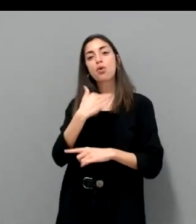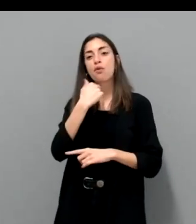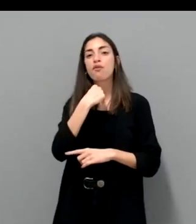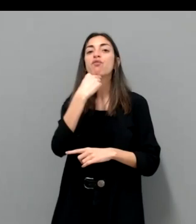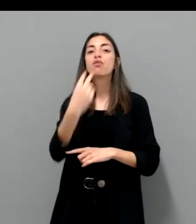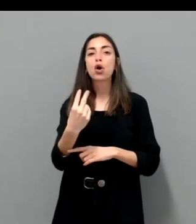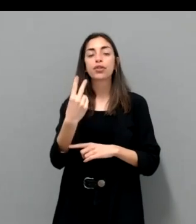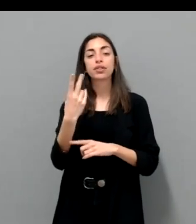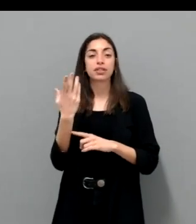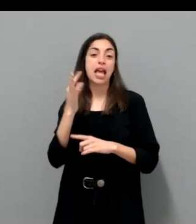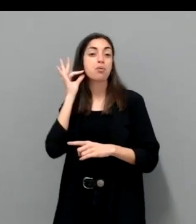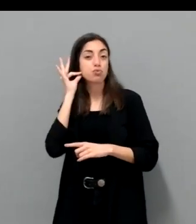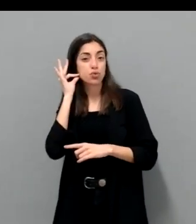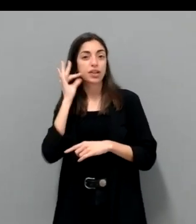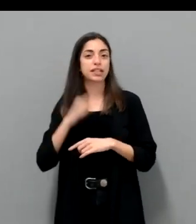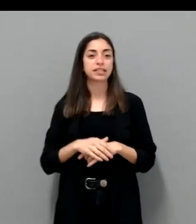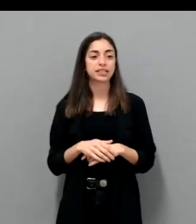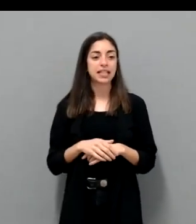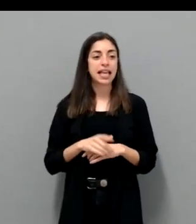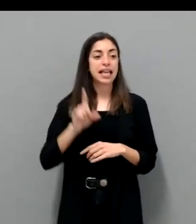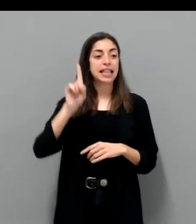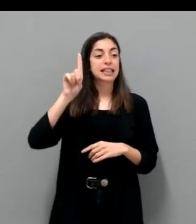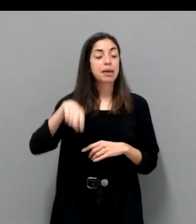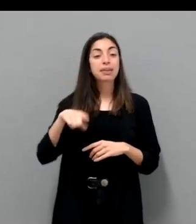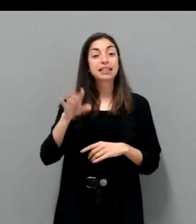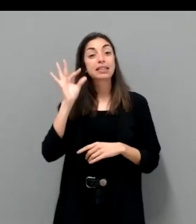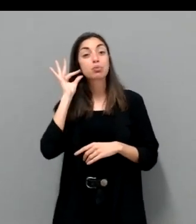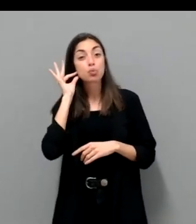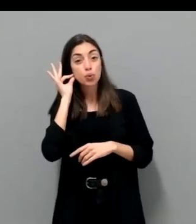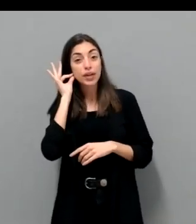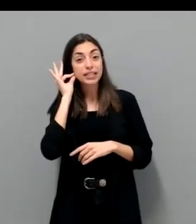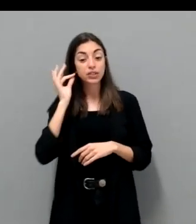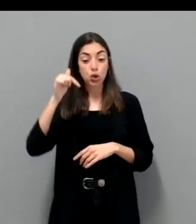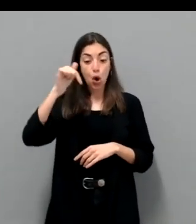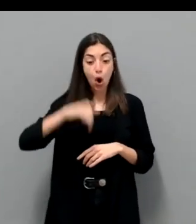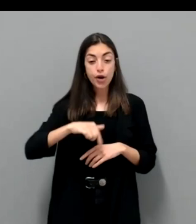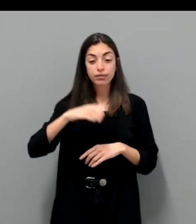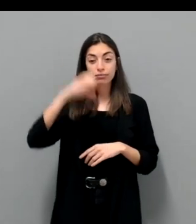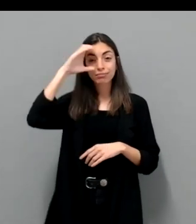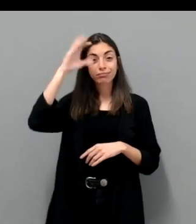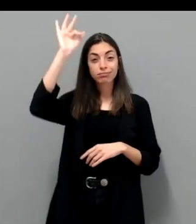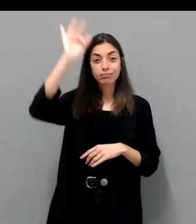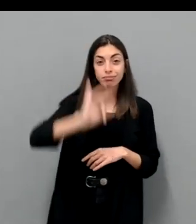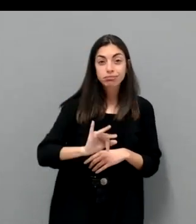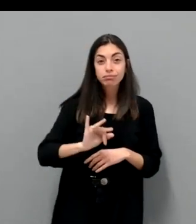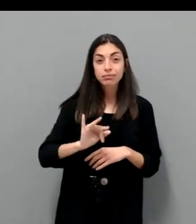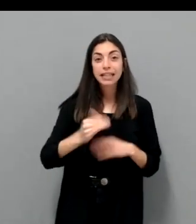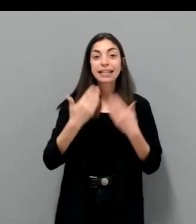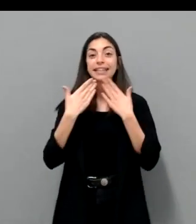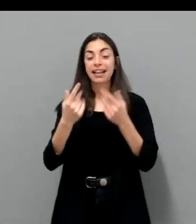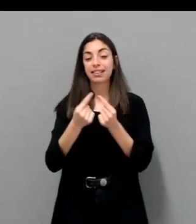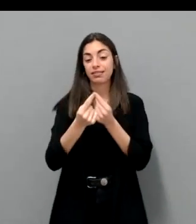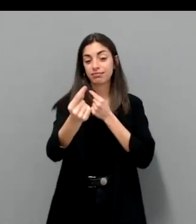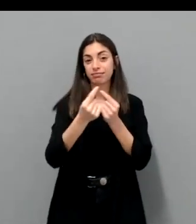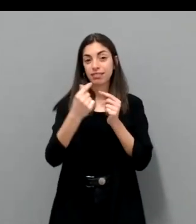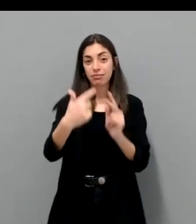bueno, también a todas las mujeres que hoy estáis escuchándonos a través de la pantalla y que